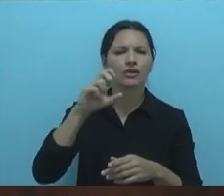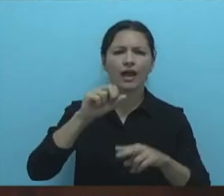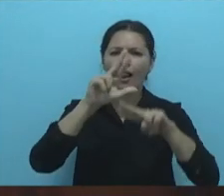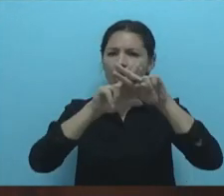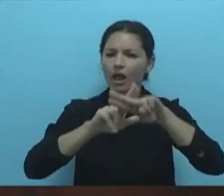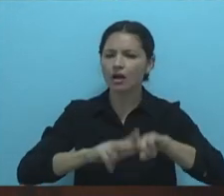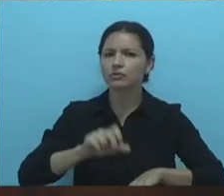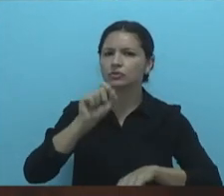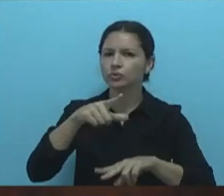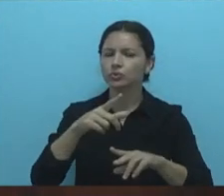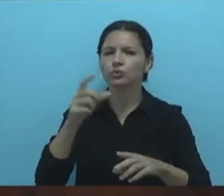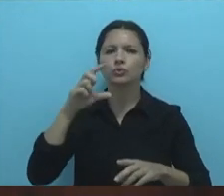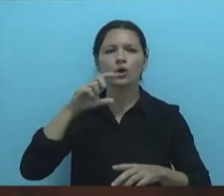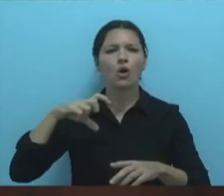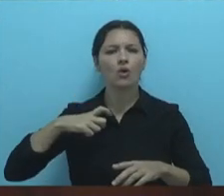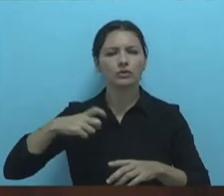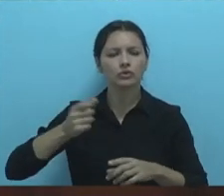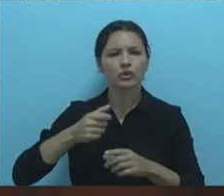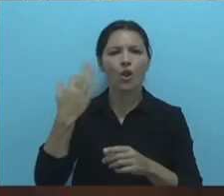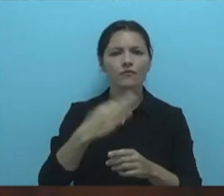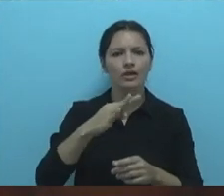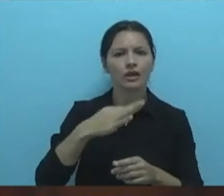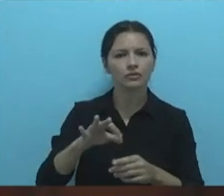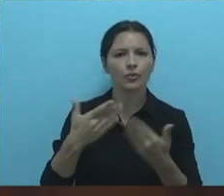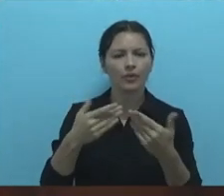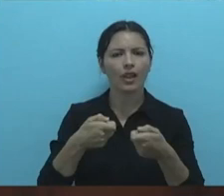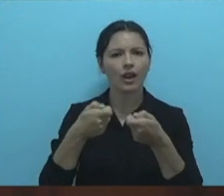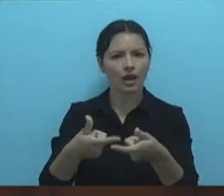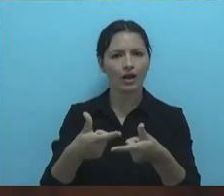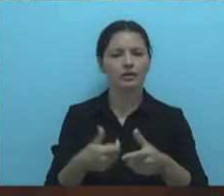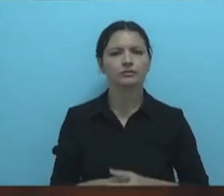como prestación básica esencial garantizada